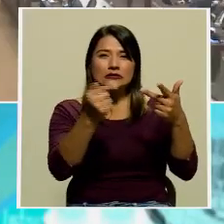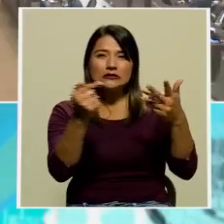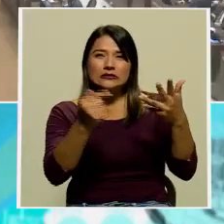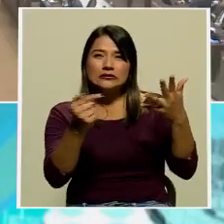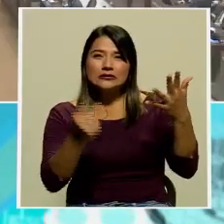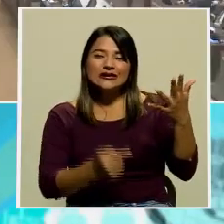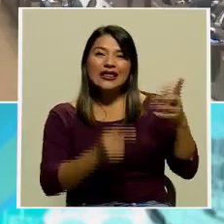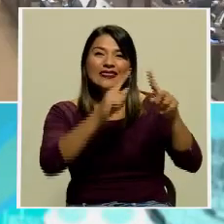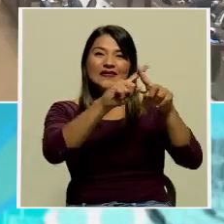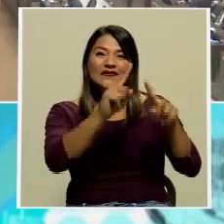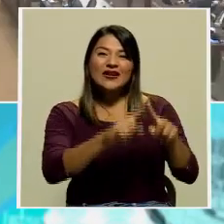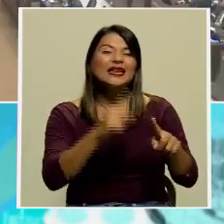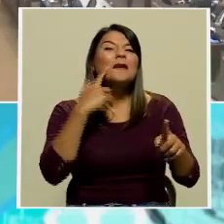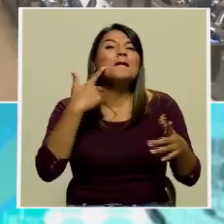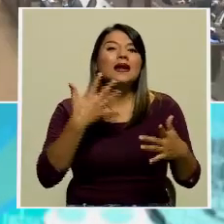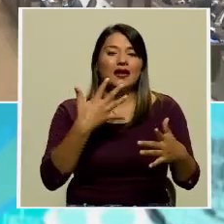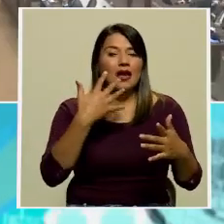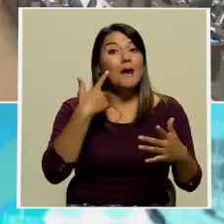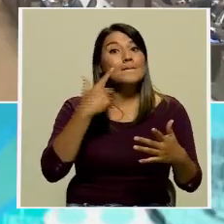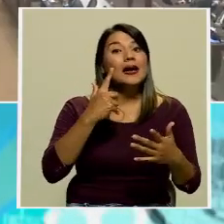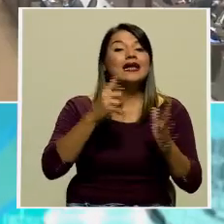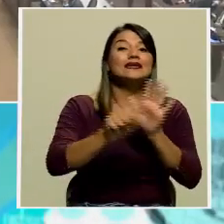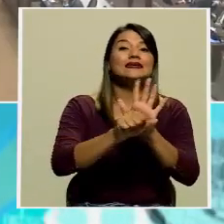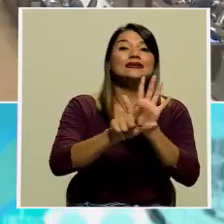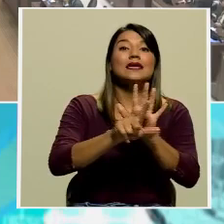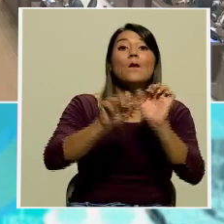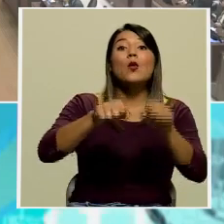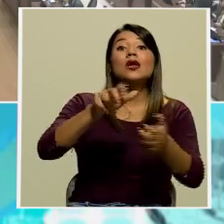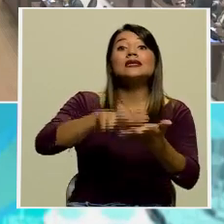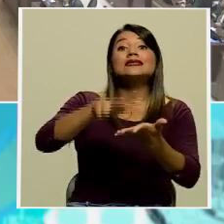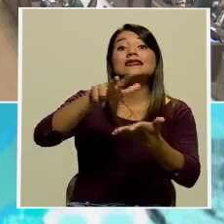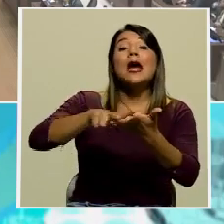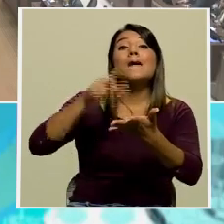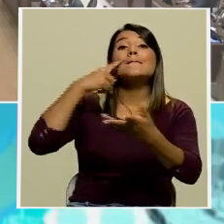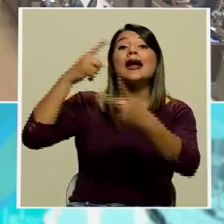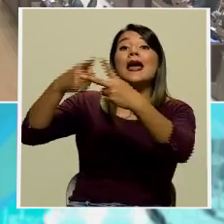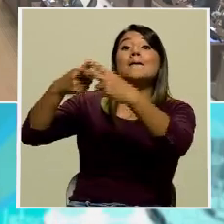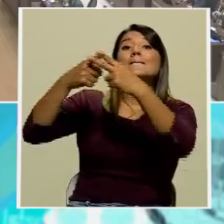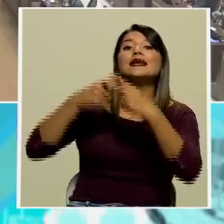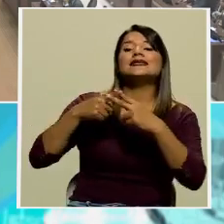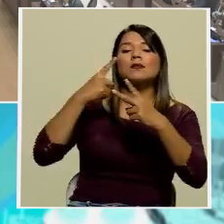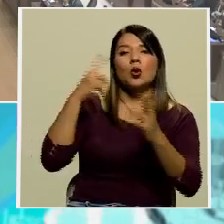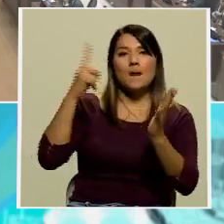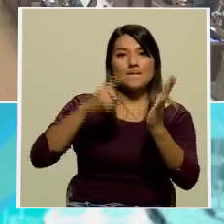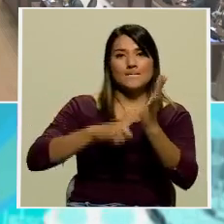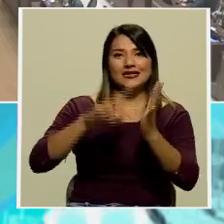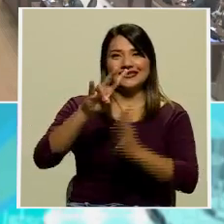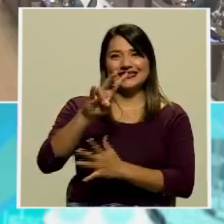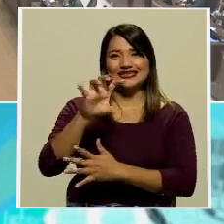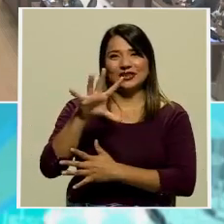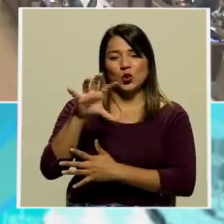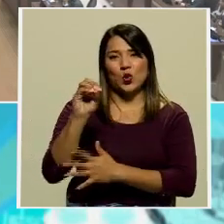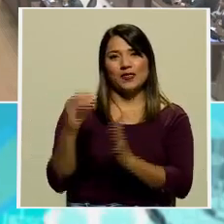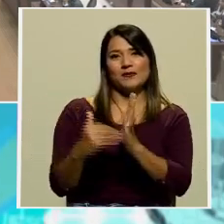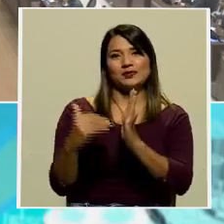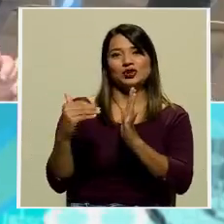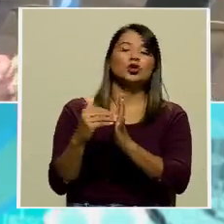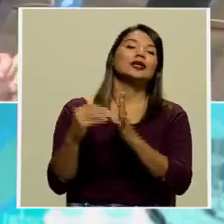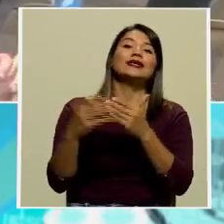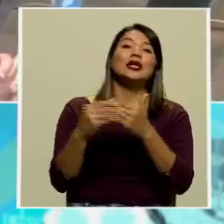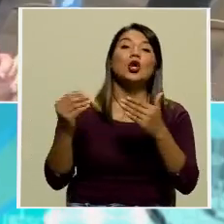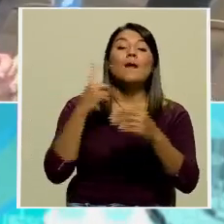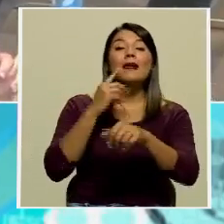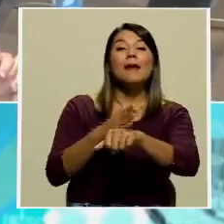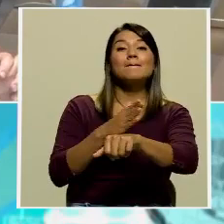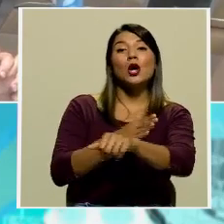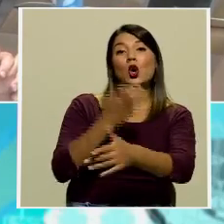dice, buscando esos 1.750 millones de dólares que buscarán estabilizar la economía de nuestro país según lo que